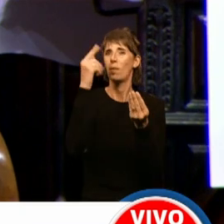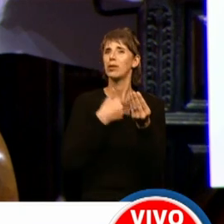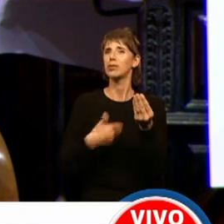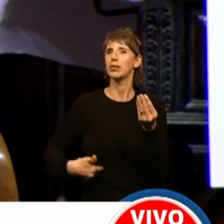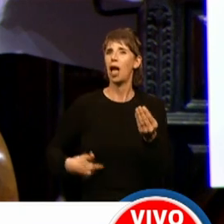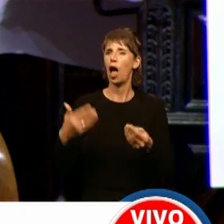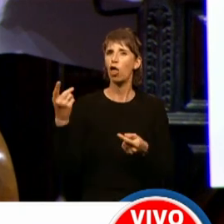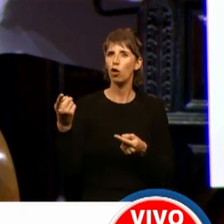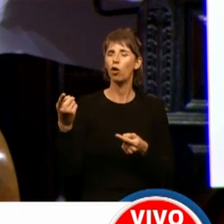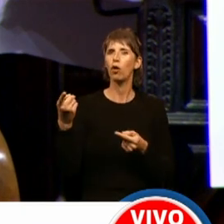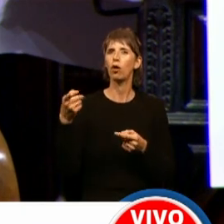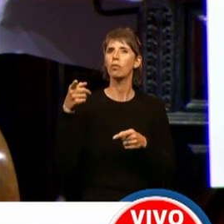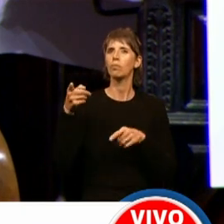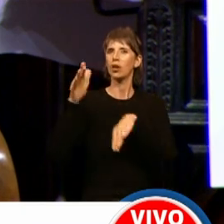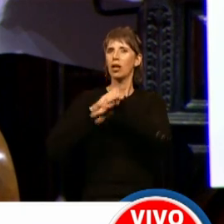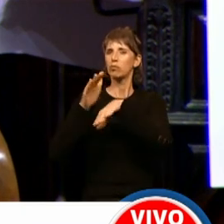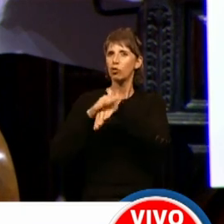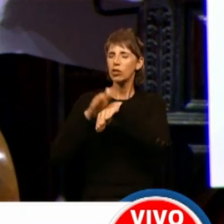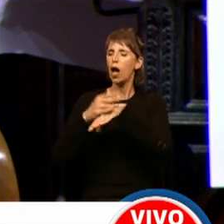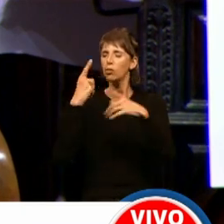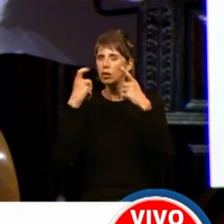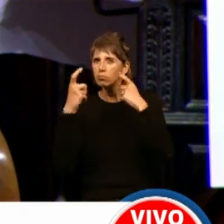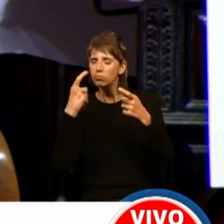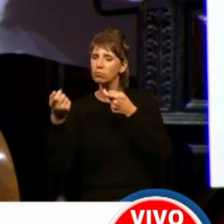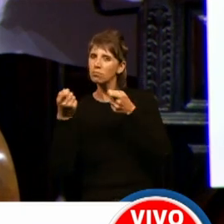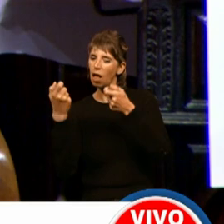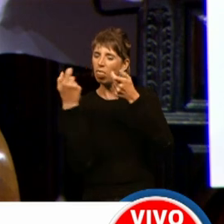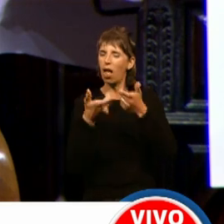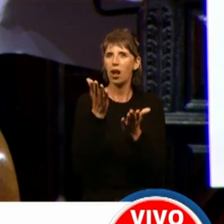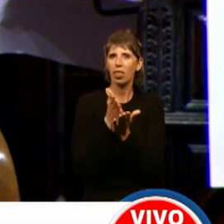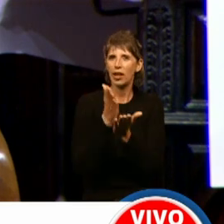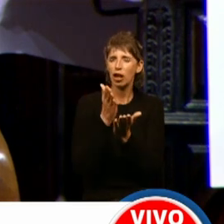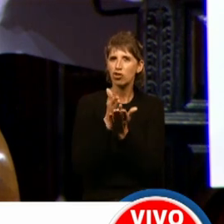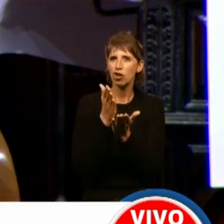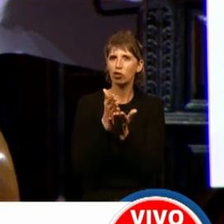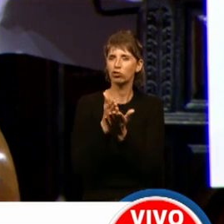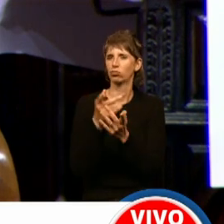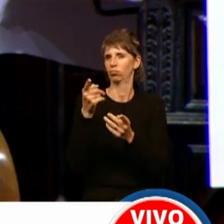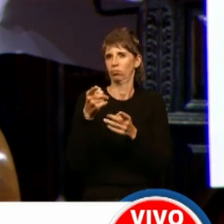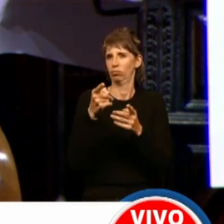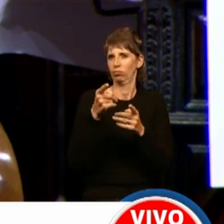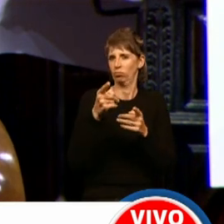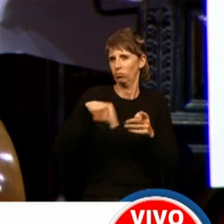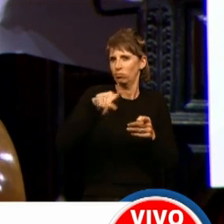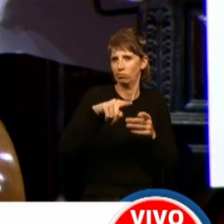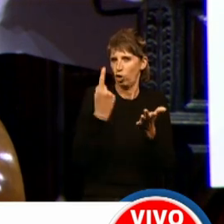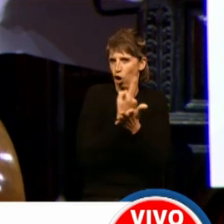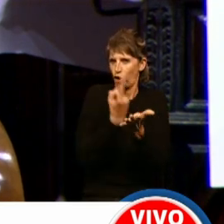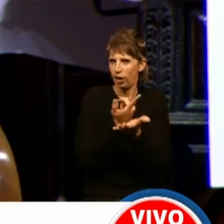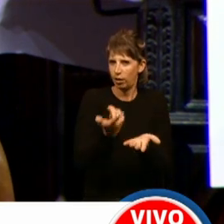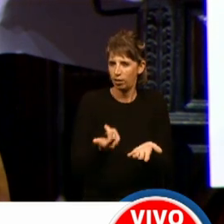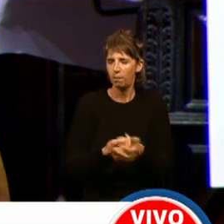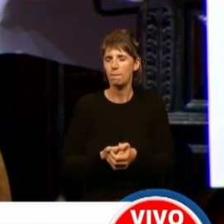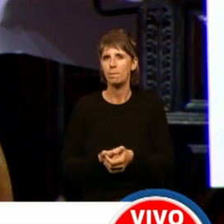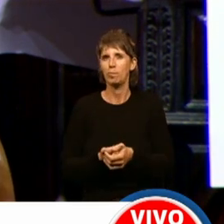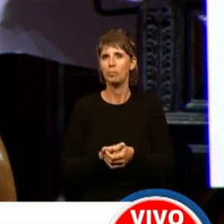el ente que regule y que pueda ampliar esos derechos para garantizar una igualdad de oportunidades estamos